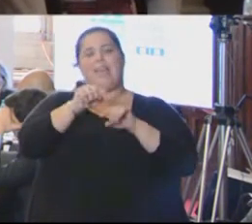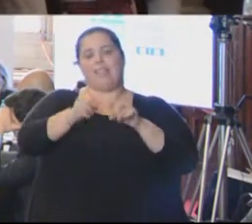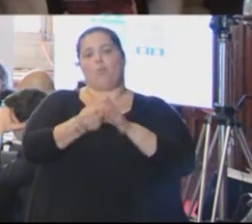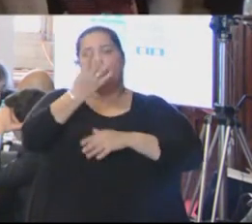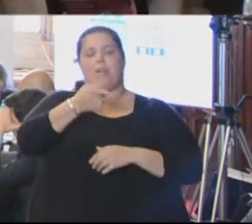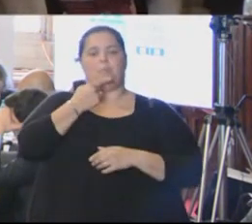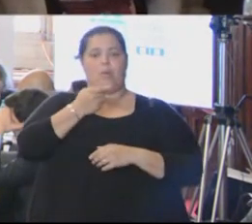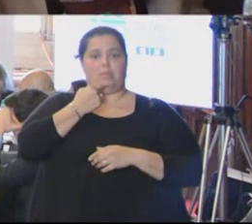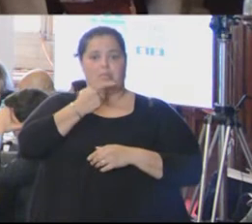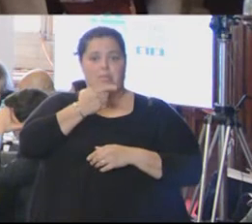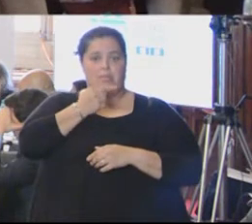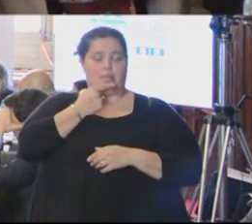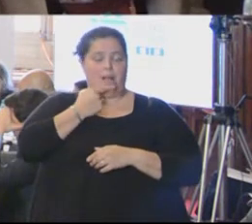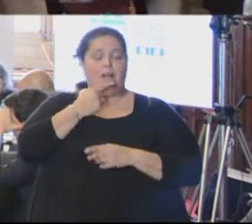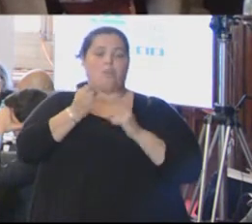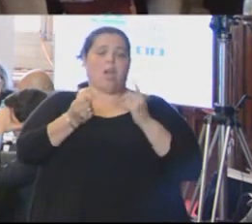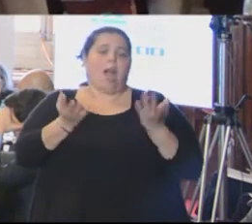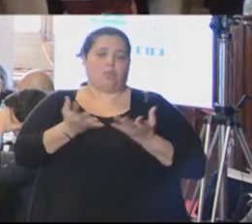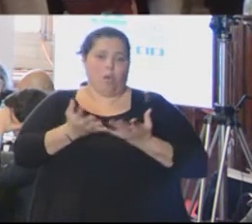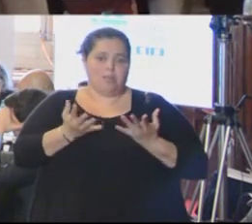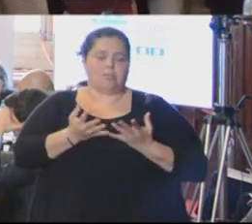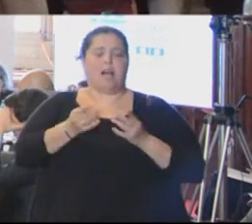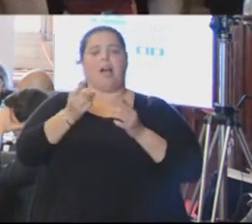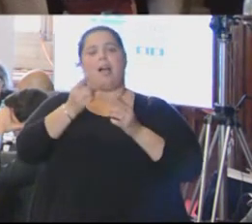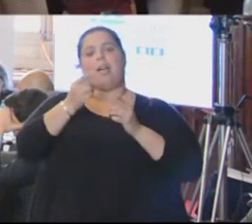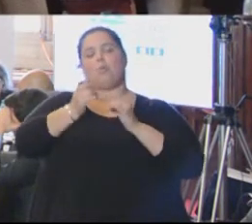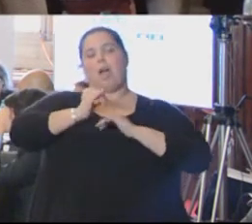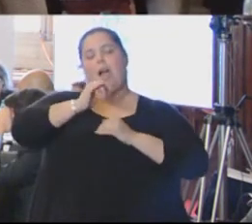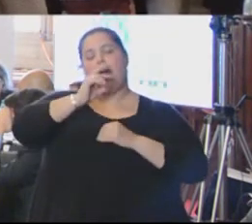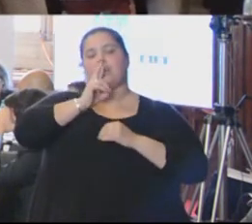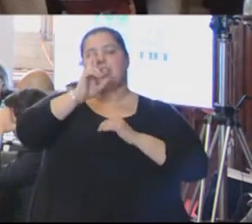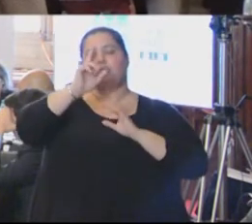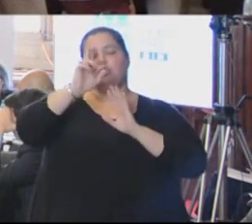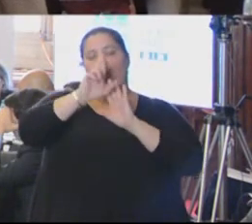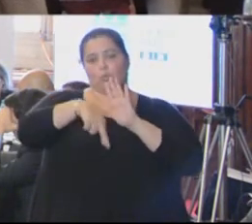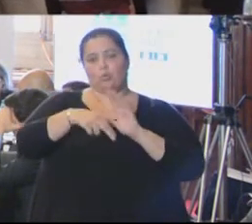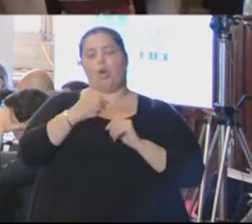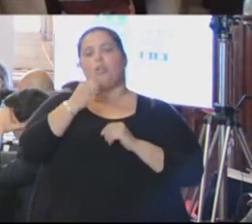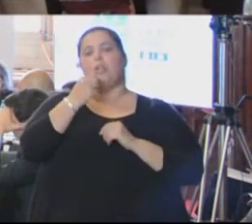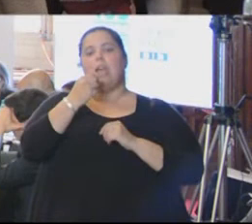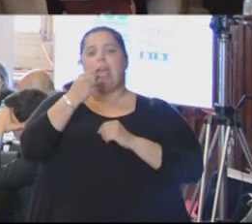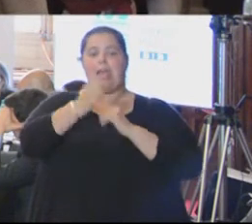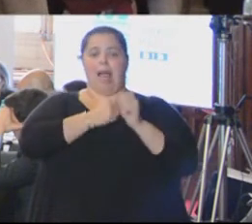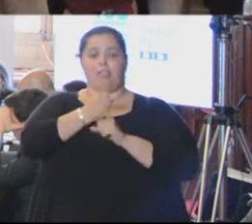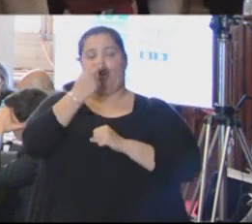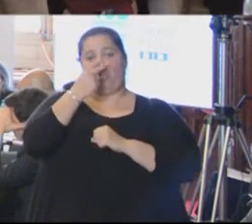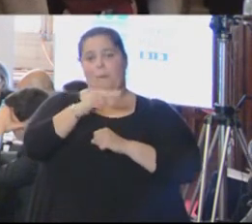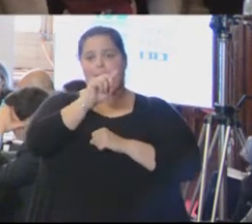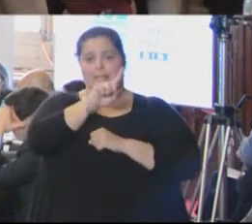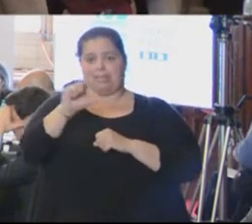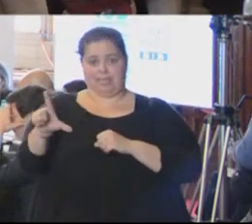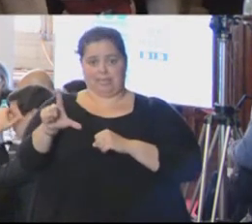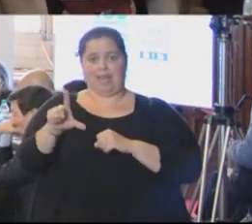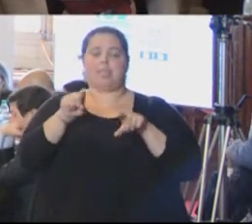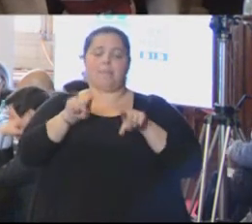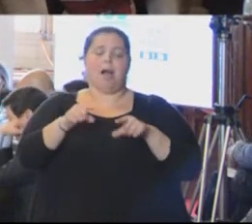actualizada y adoptada mediante Resolución 6864 del 18 de septiembre del 2017 para fortalecer